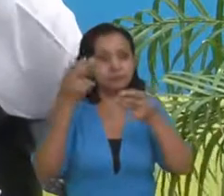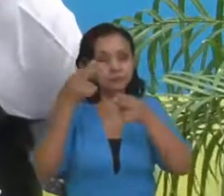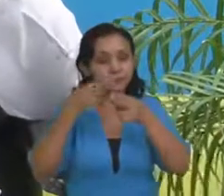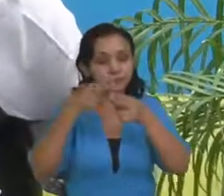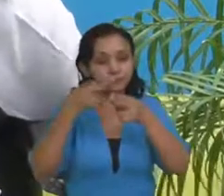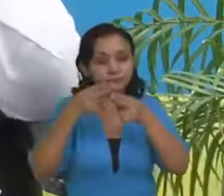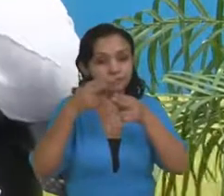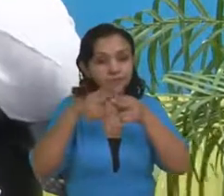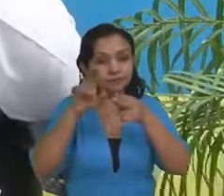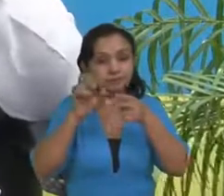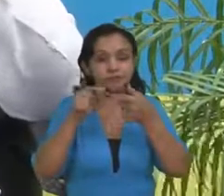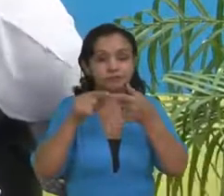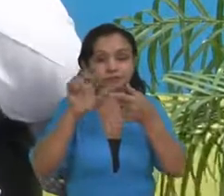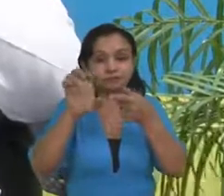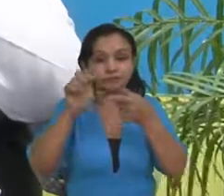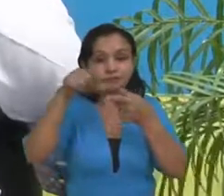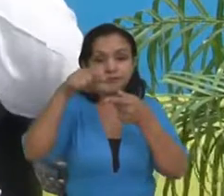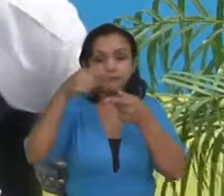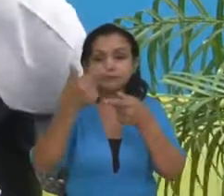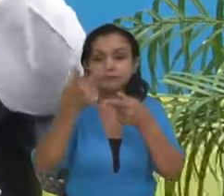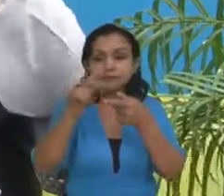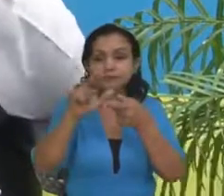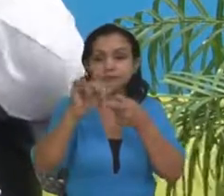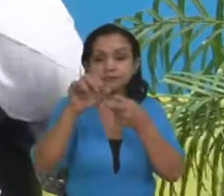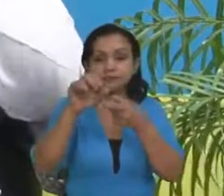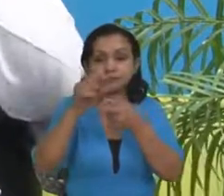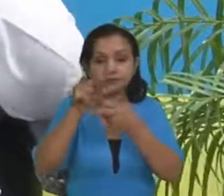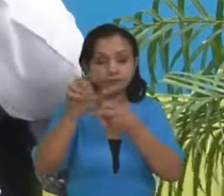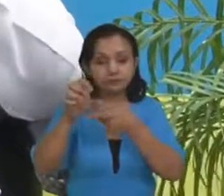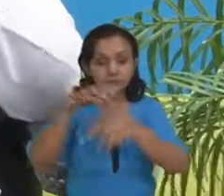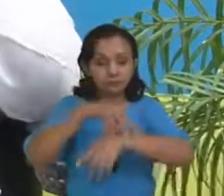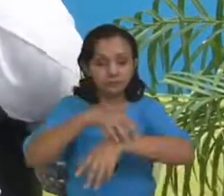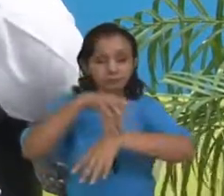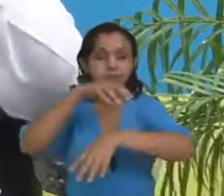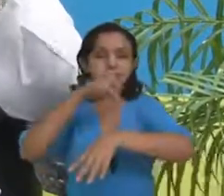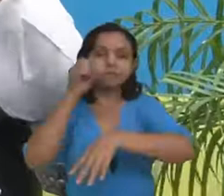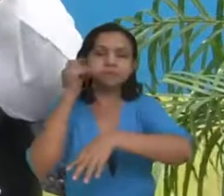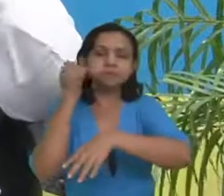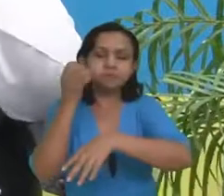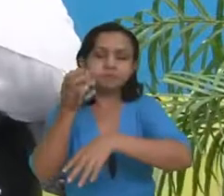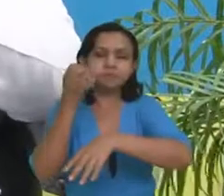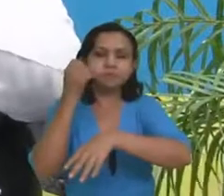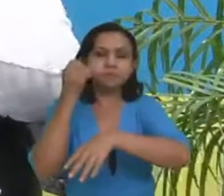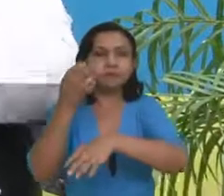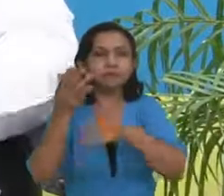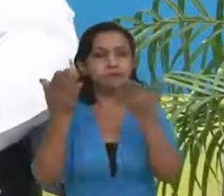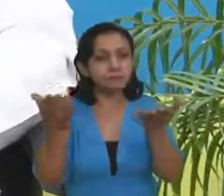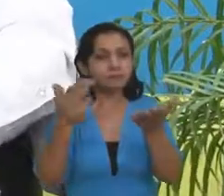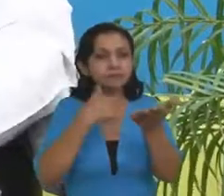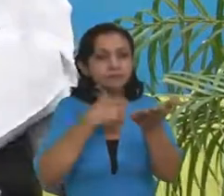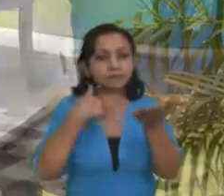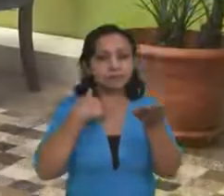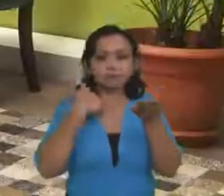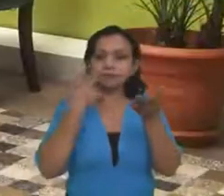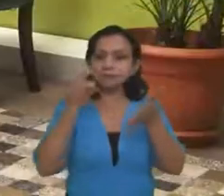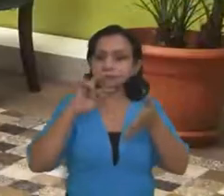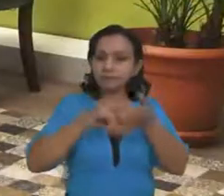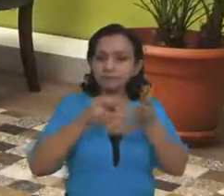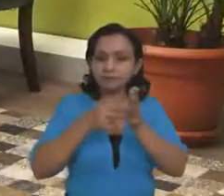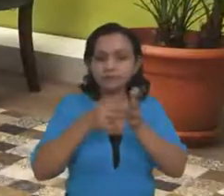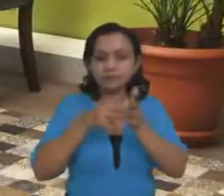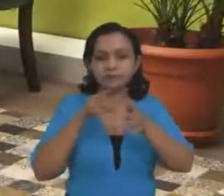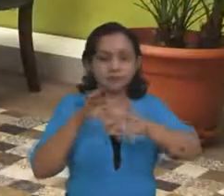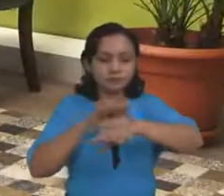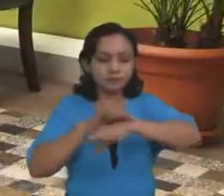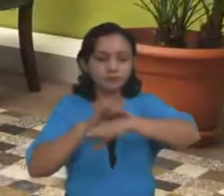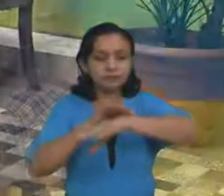se conoce como un esguince, pues. Produce inflamación, produce dolor y molestia. Estamos hablando que el esguince, por ejemplo, es una lesión